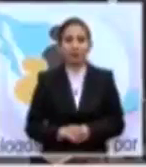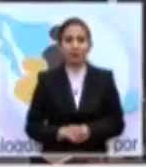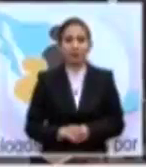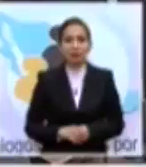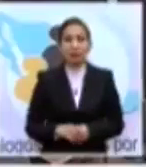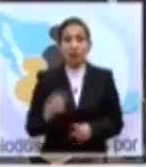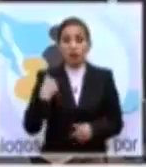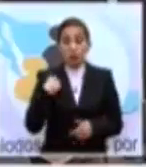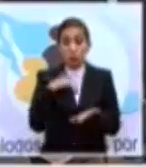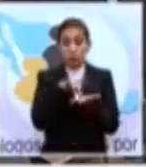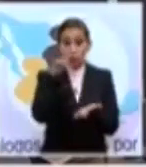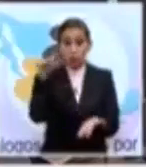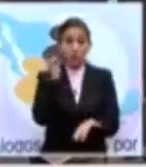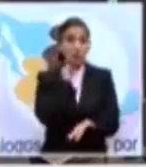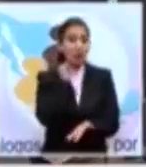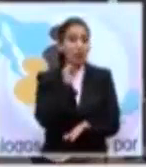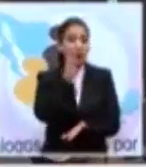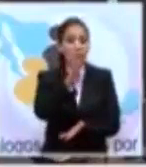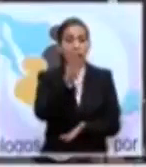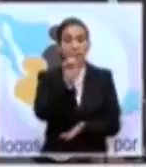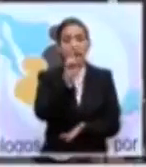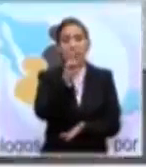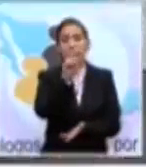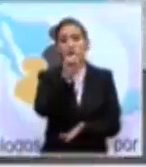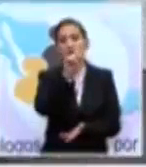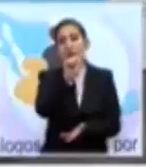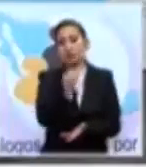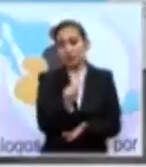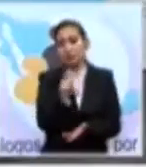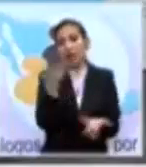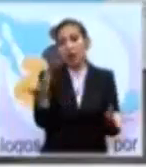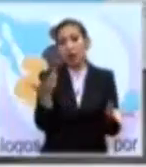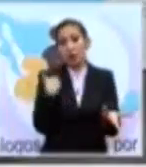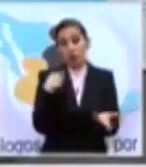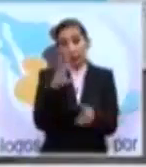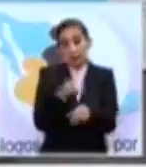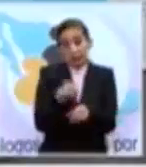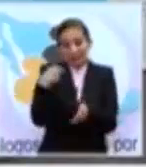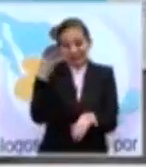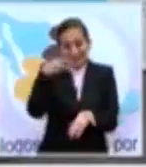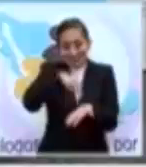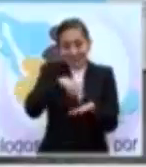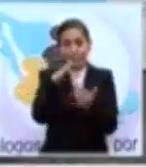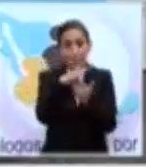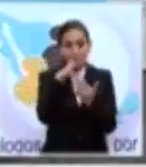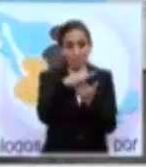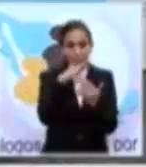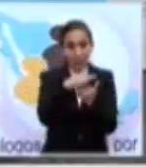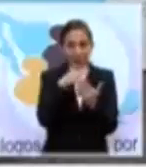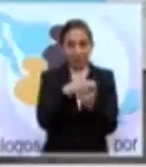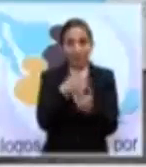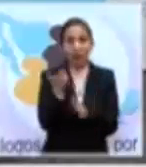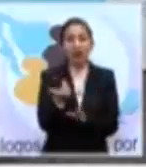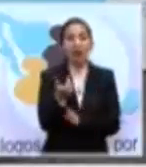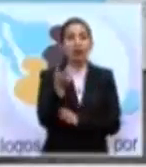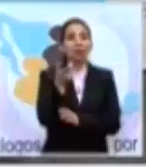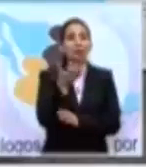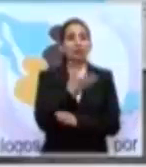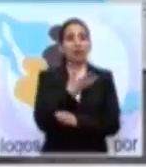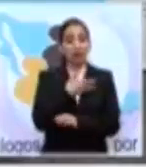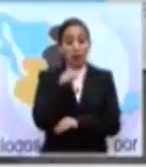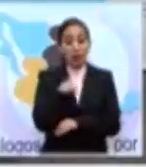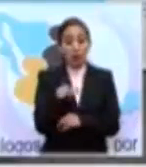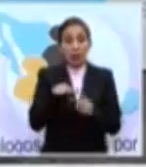Agradezco al senador Barbosa que me haya permitido estar el día de hoy en esta mesa, donde el día de hoy se